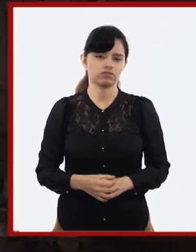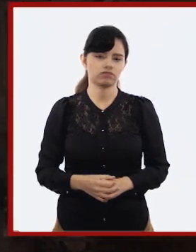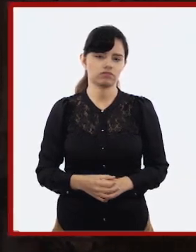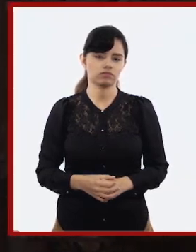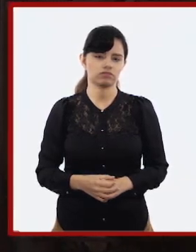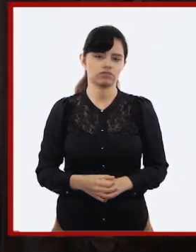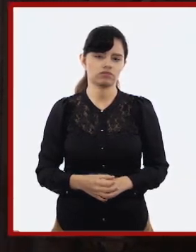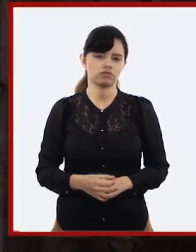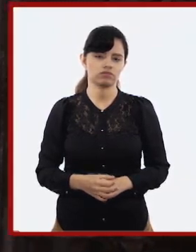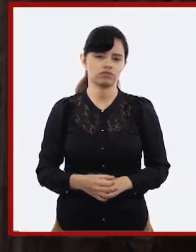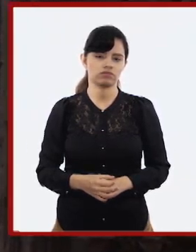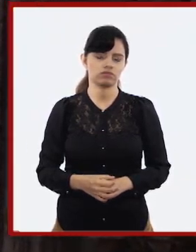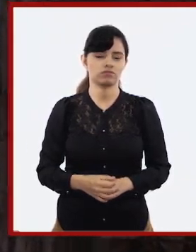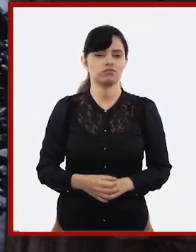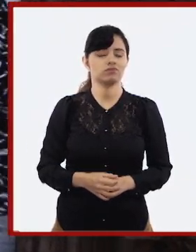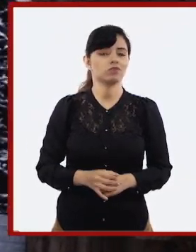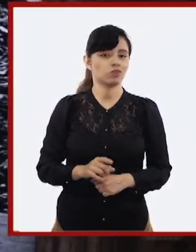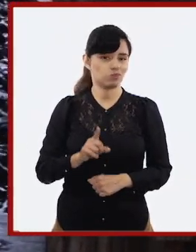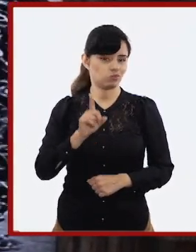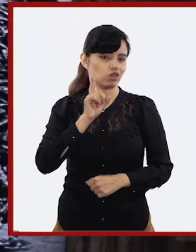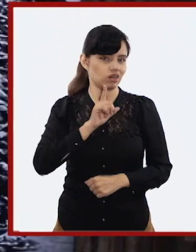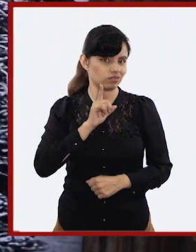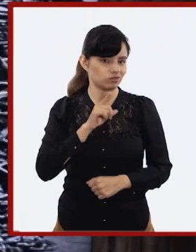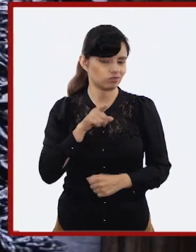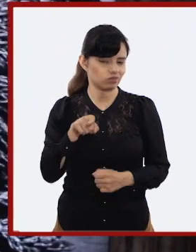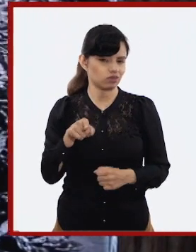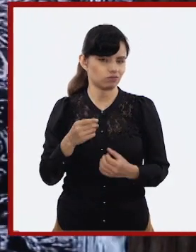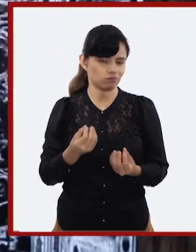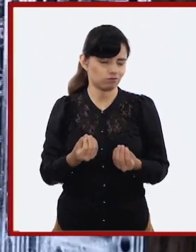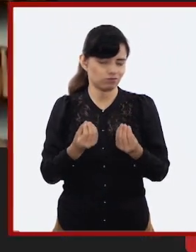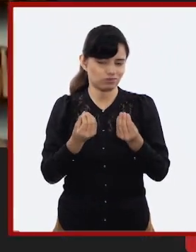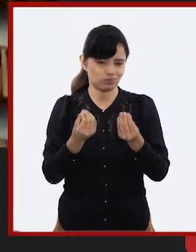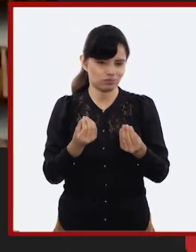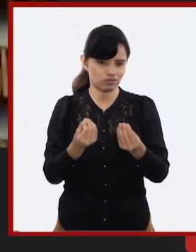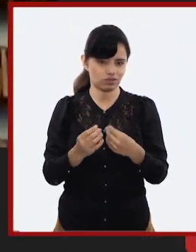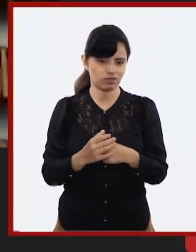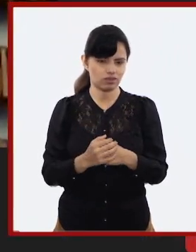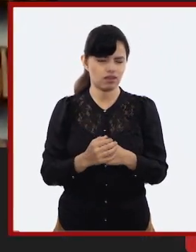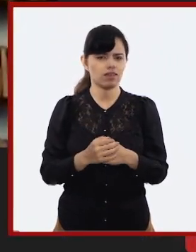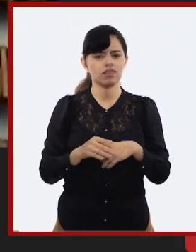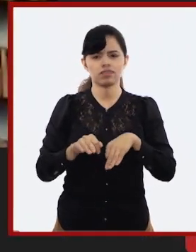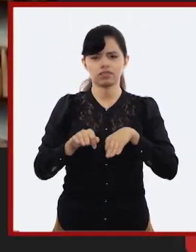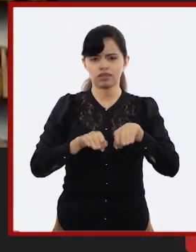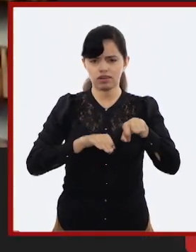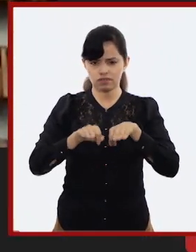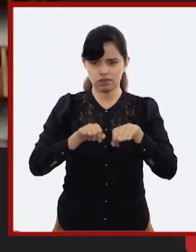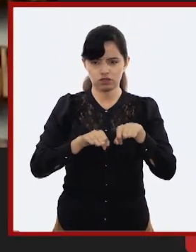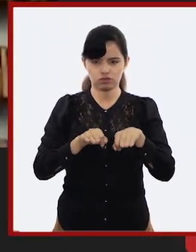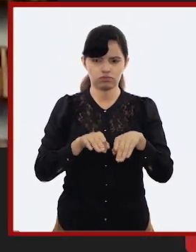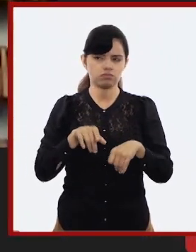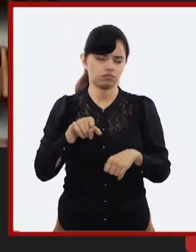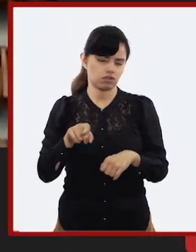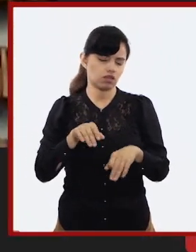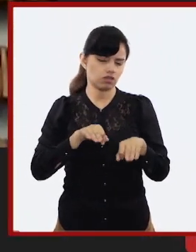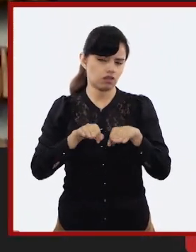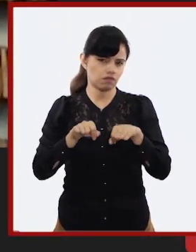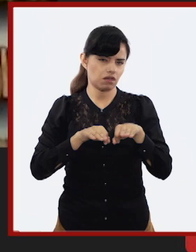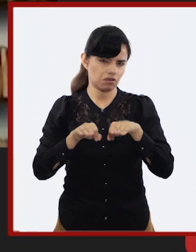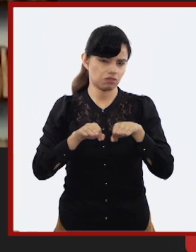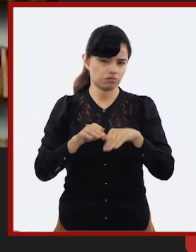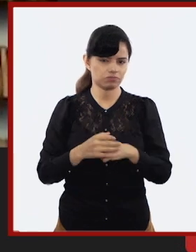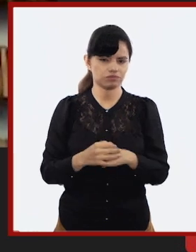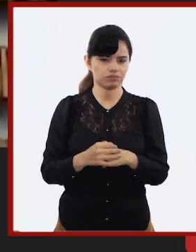La mayor parte de las mujeres van a tener como profesión, las que tienen una profesión desde